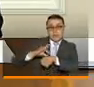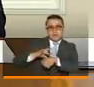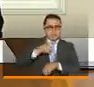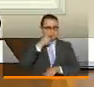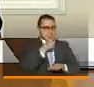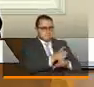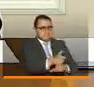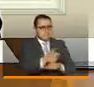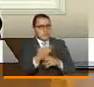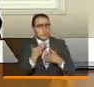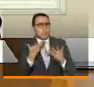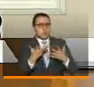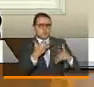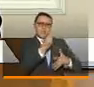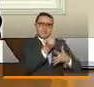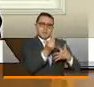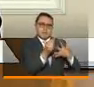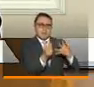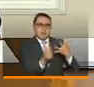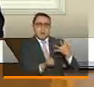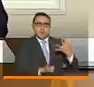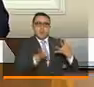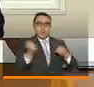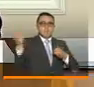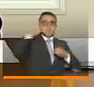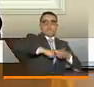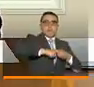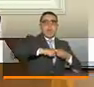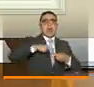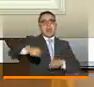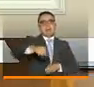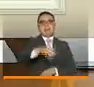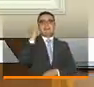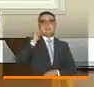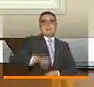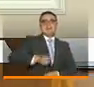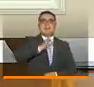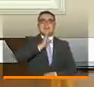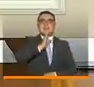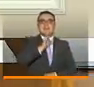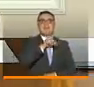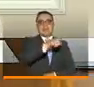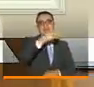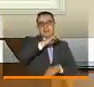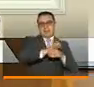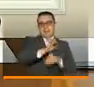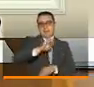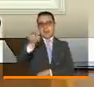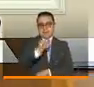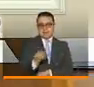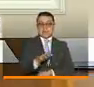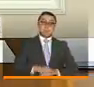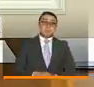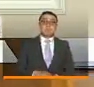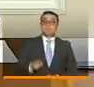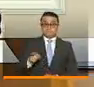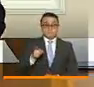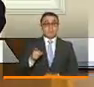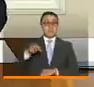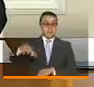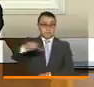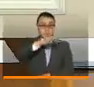en qué condiciones dentro de estas etapas y las 2 fases te encuentras, pero esencialmente ahí está esa información y por supuesto las EPS,